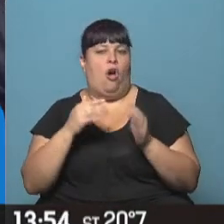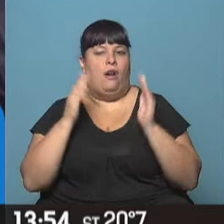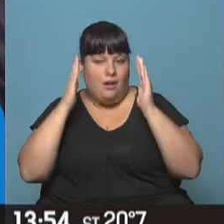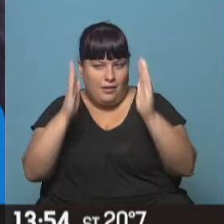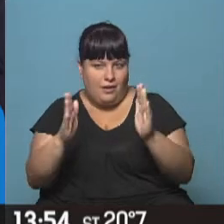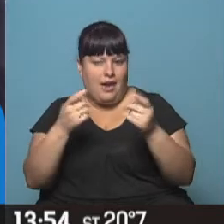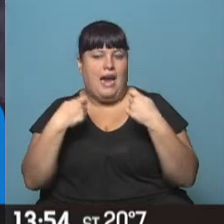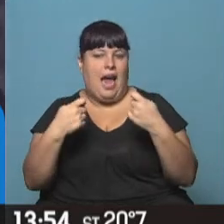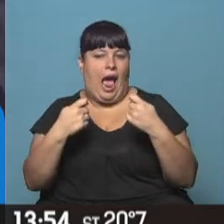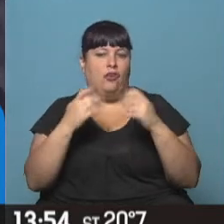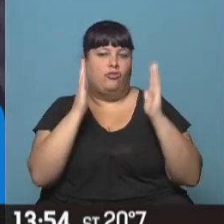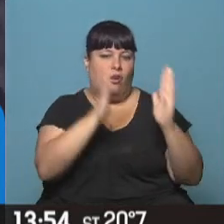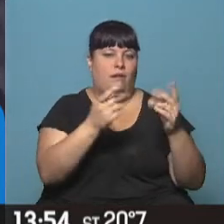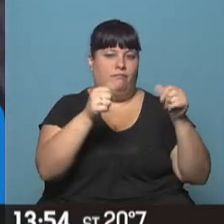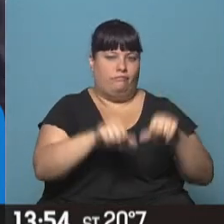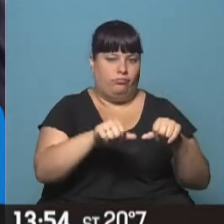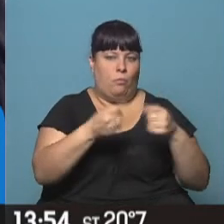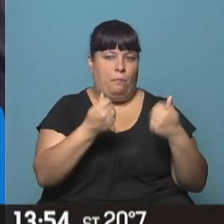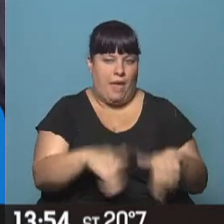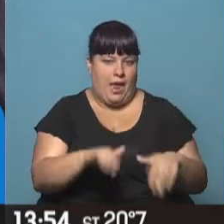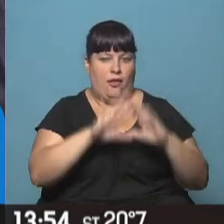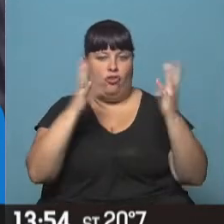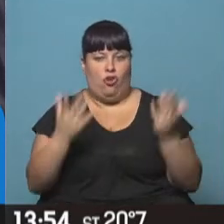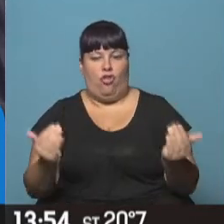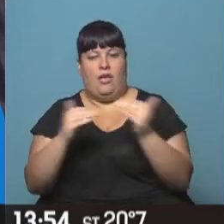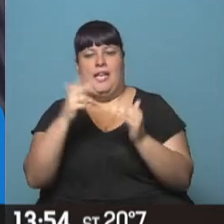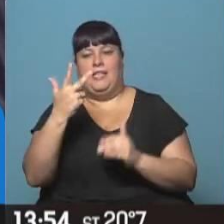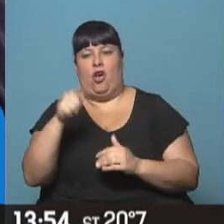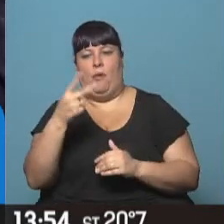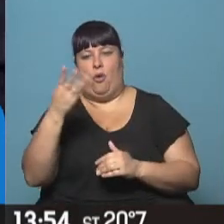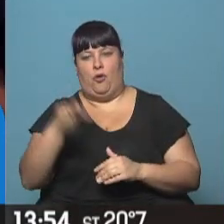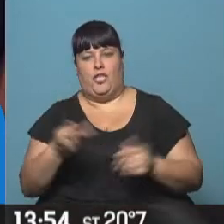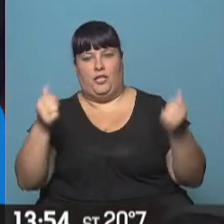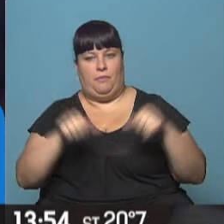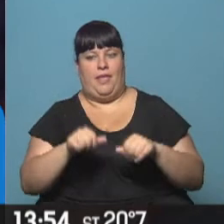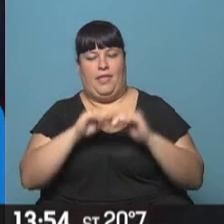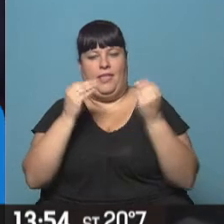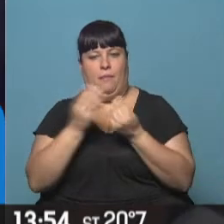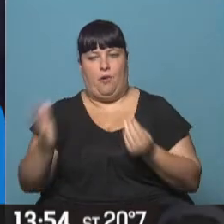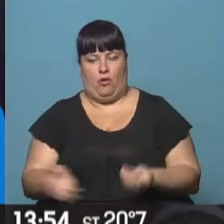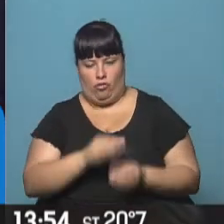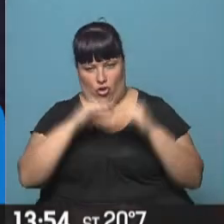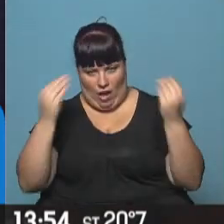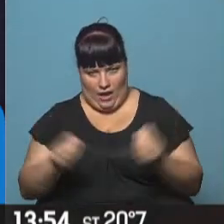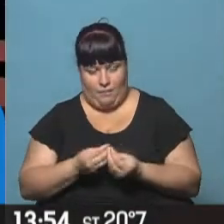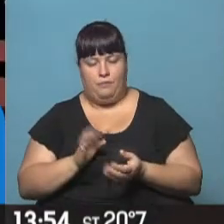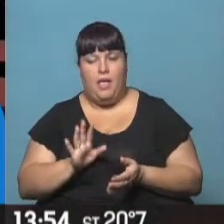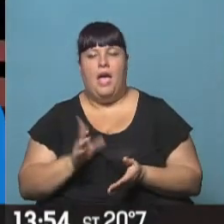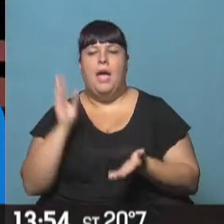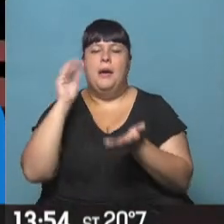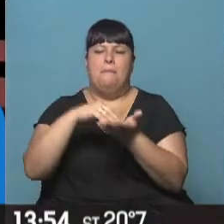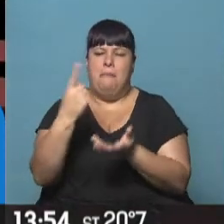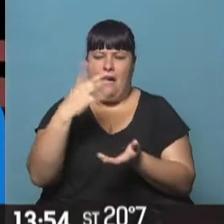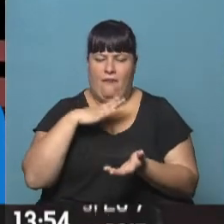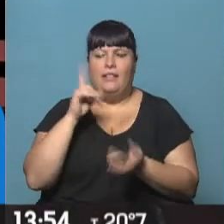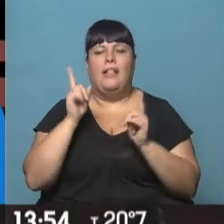meta de gasto y una meta de déficit en línea con este 3,2% del déficit en términos del producto. Agregar una sola